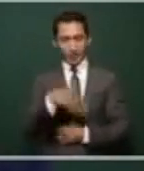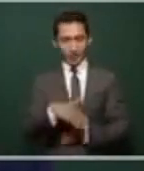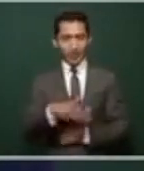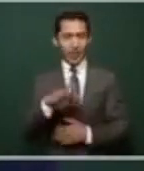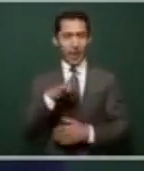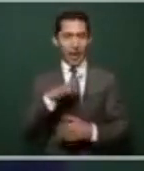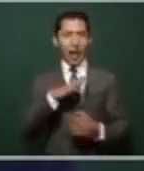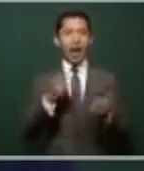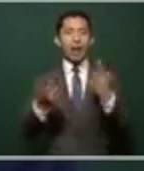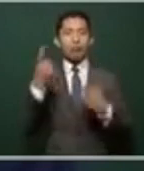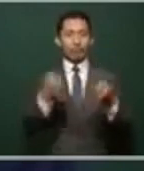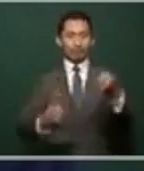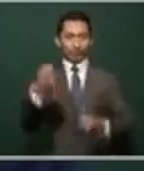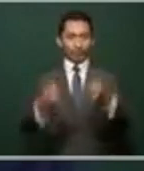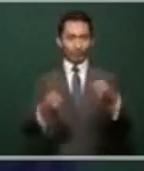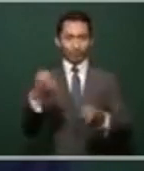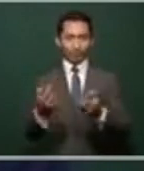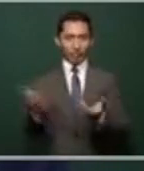se robaban